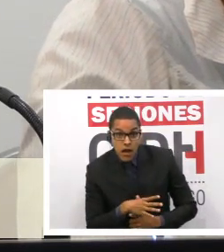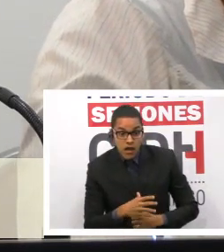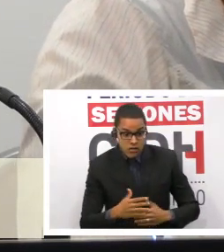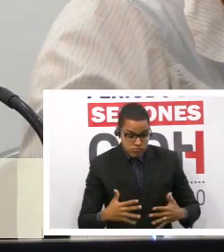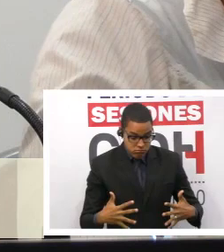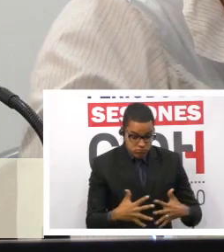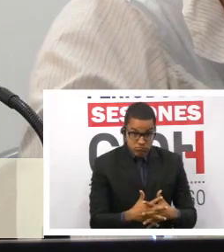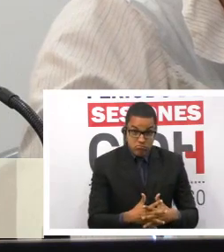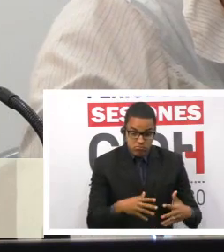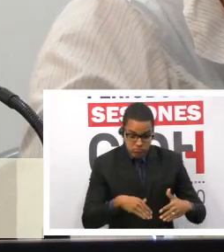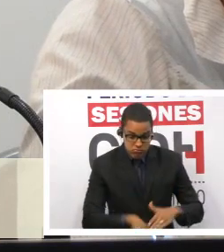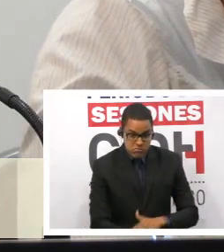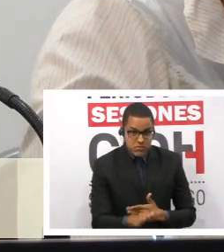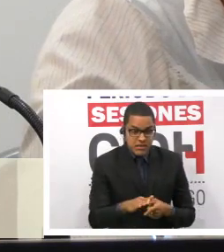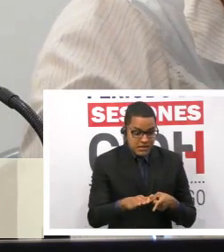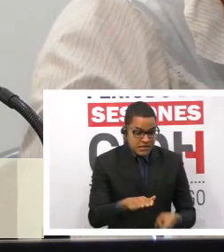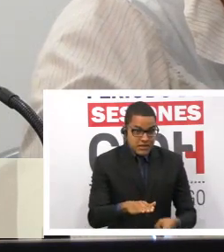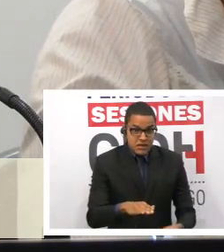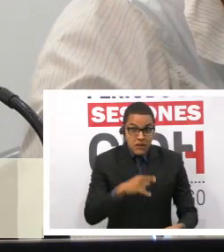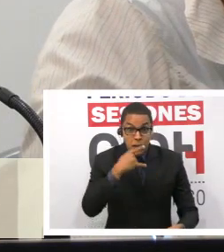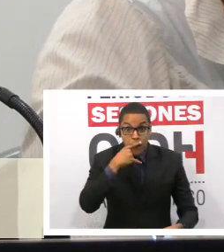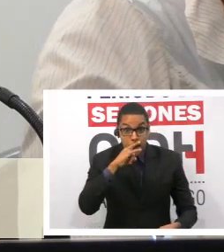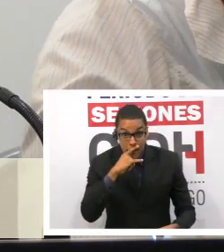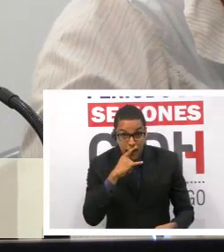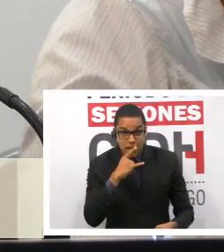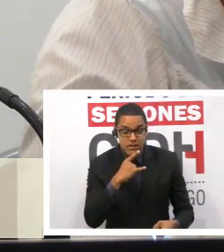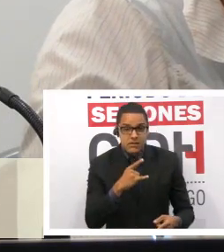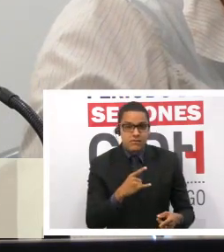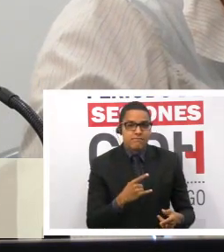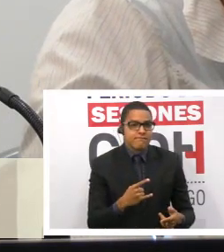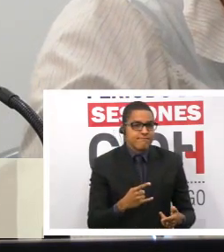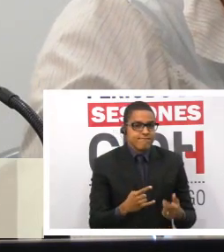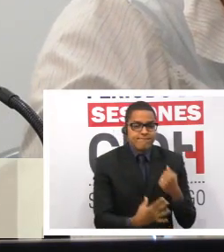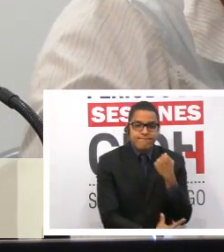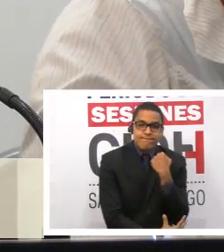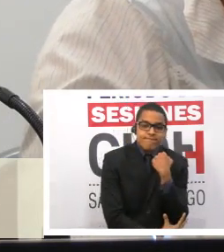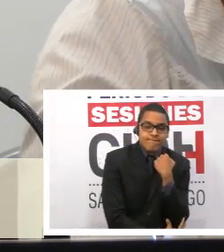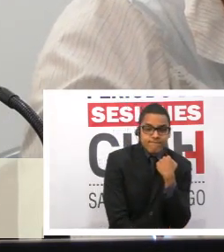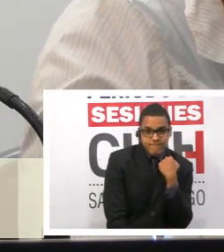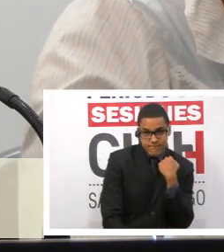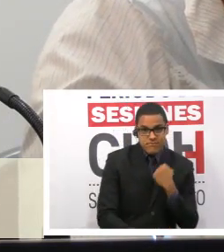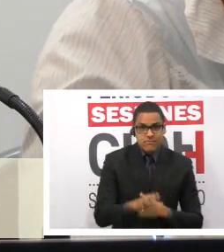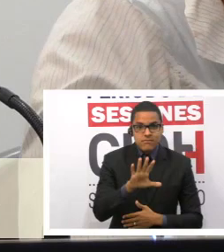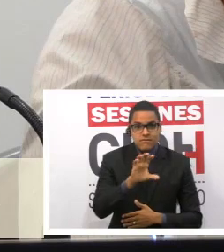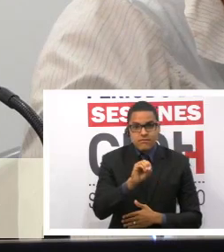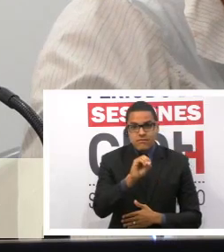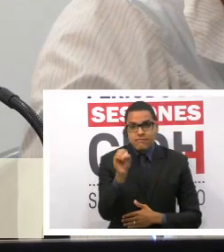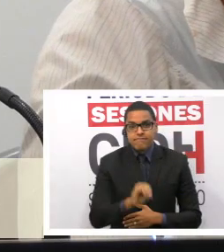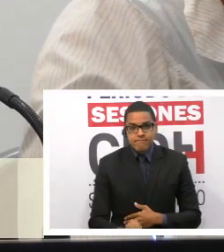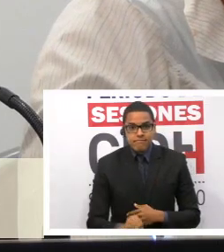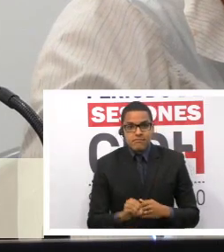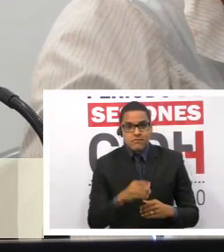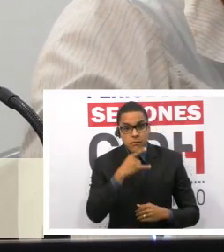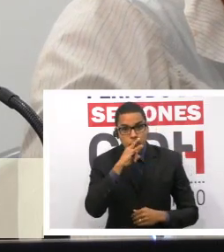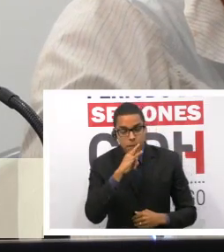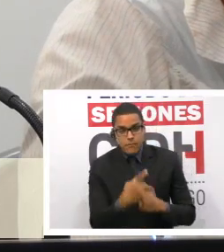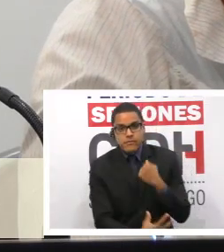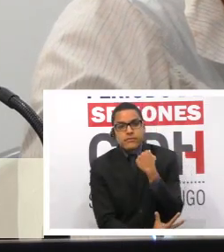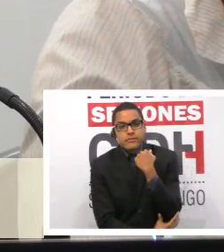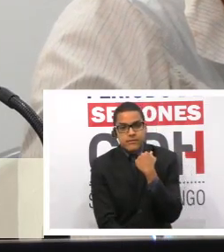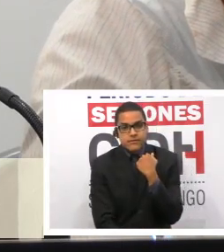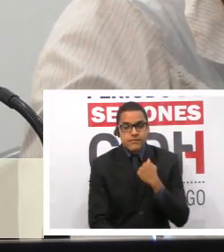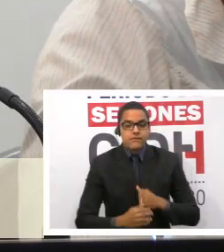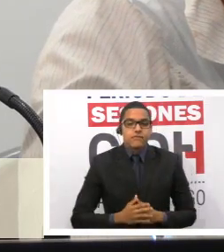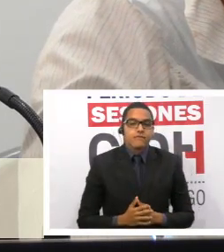ciento de los niños y adolescentes son pobres en contraste se reduce el impuesto a los bienes personales y las retenciones al sector